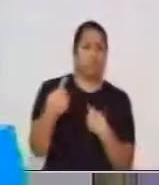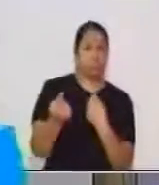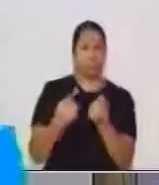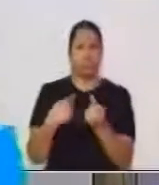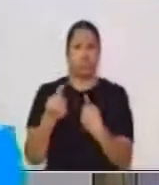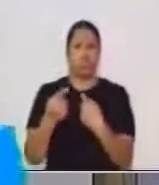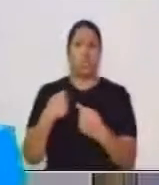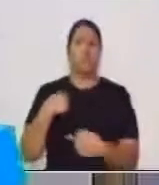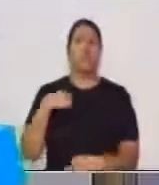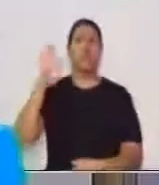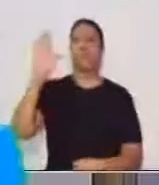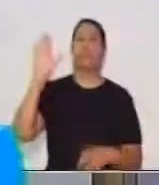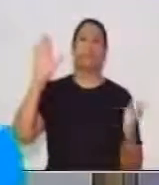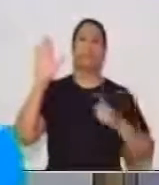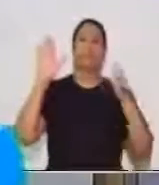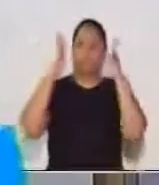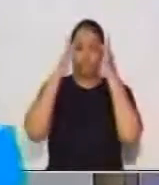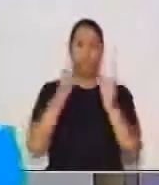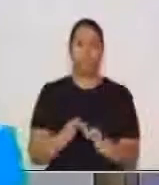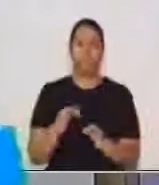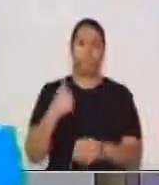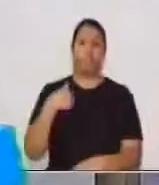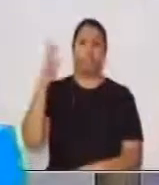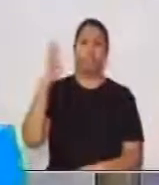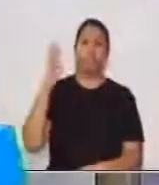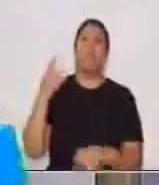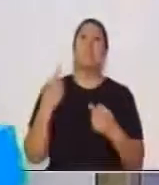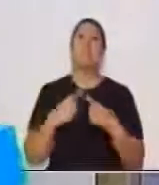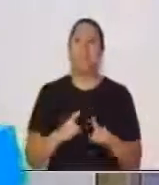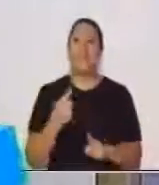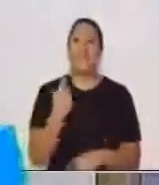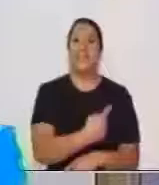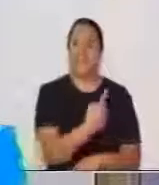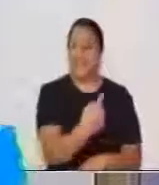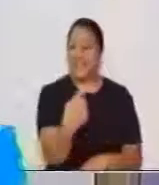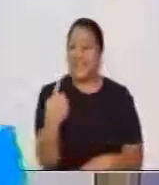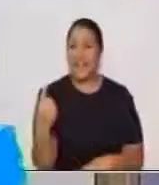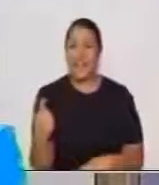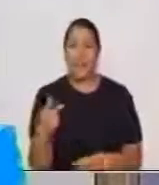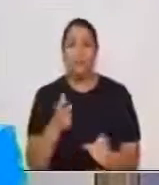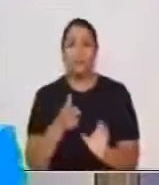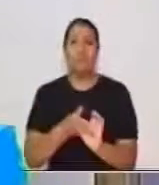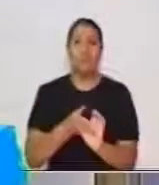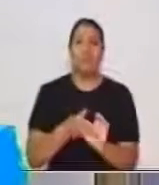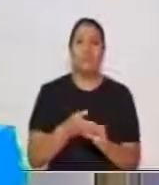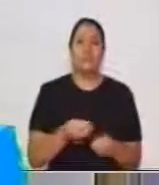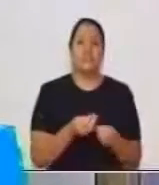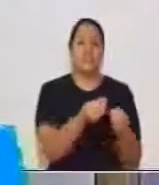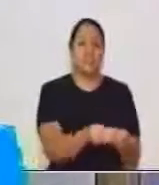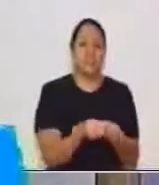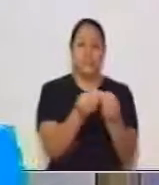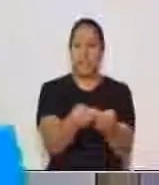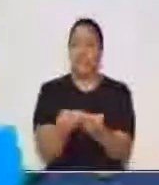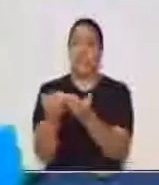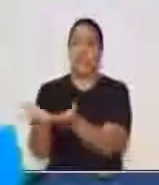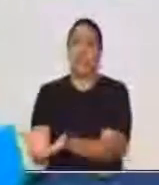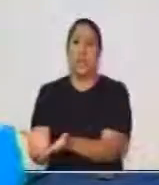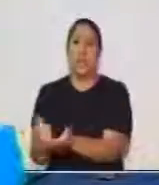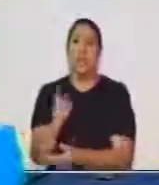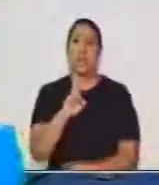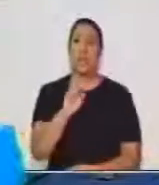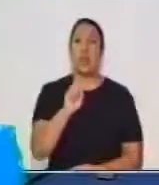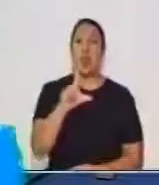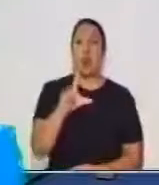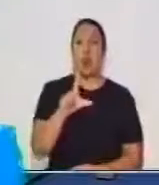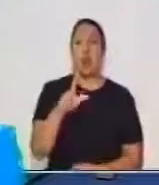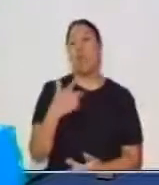a cada uno de los participantes se les va a asignar un rol específico dentro de la mesa redonda.